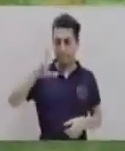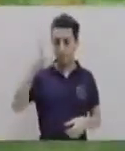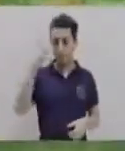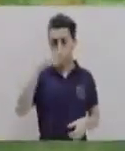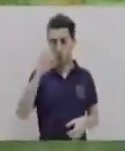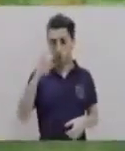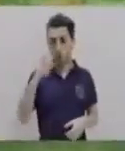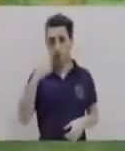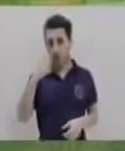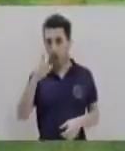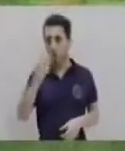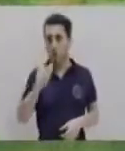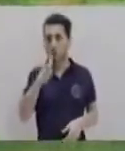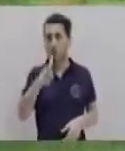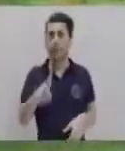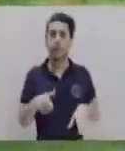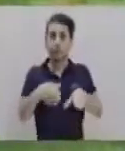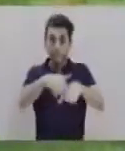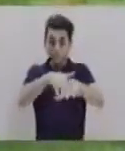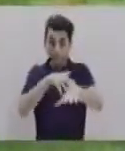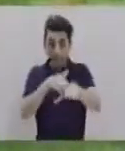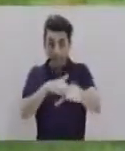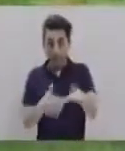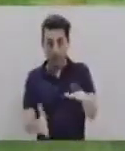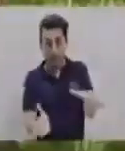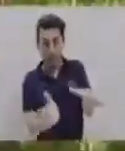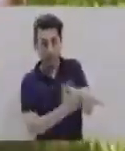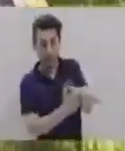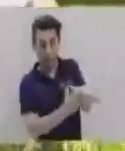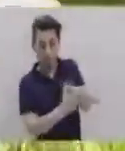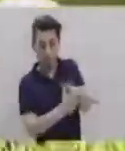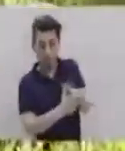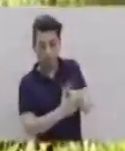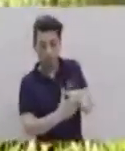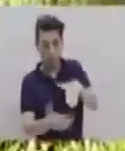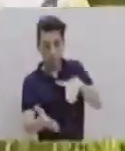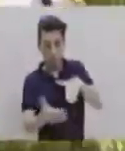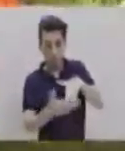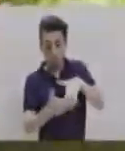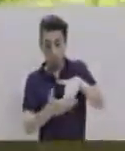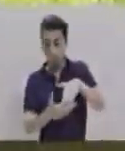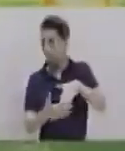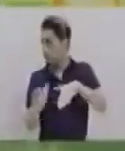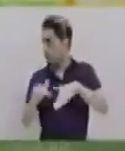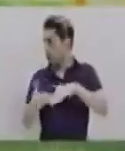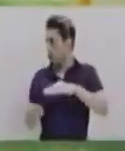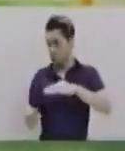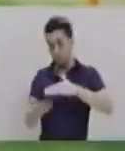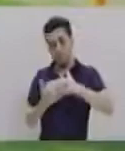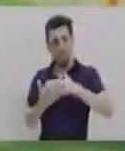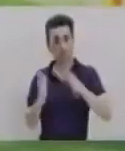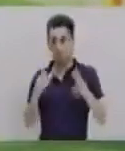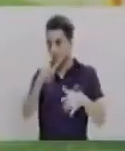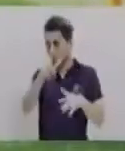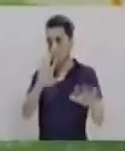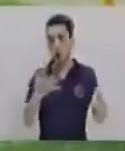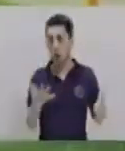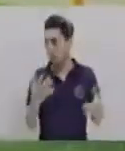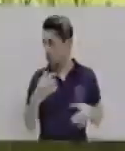hacer con el borde frontal, con el borde interno o el borde externo del pie. Me